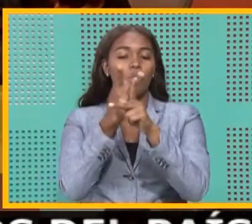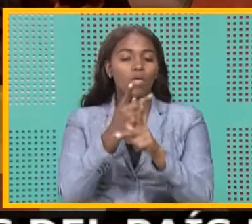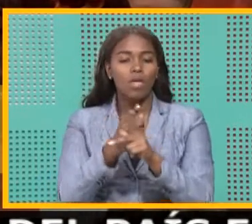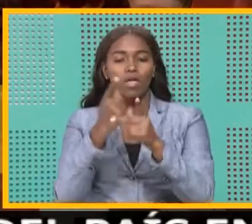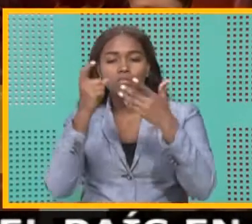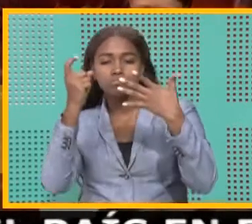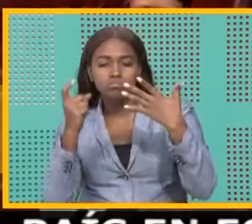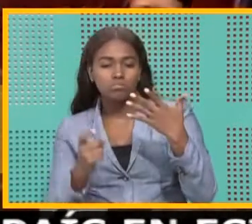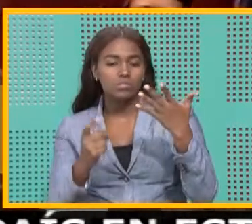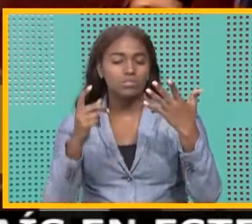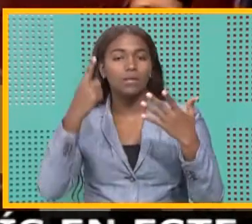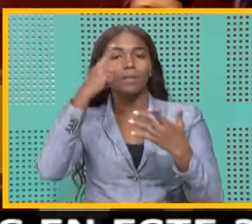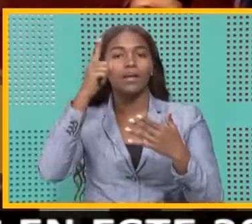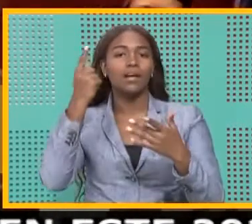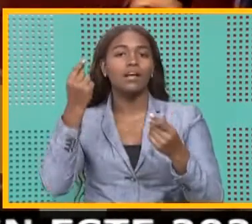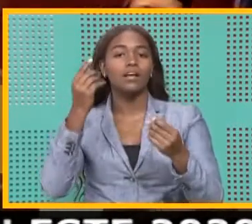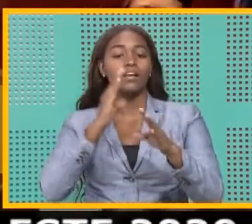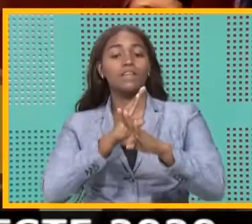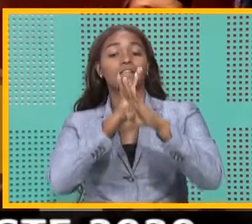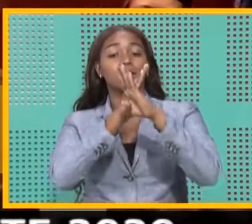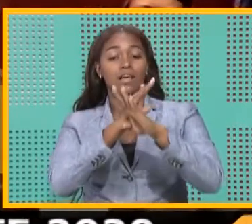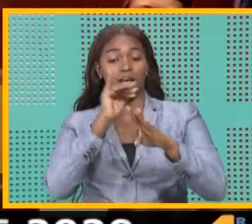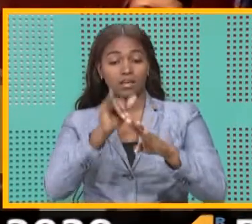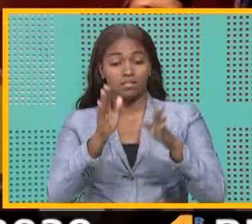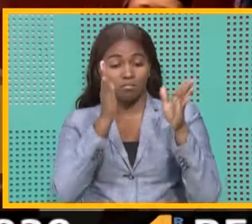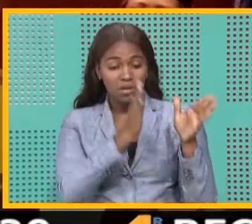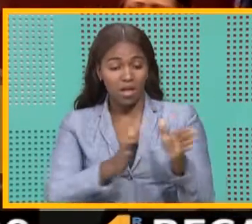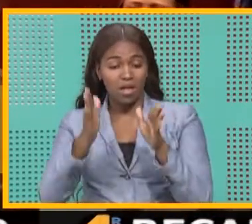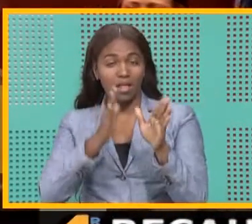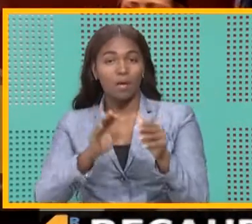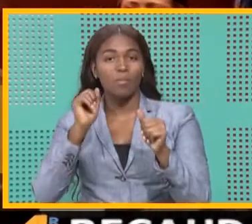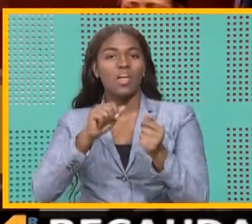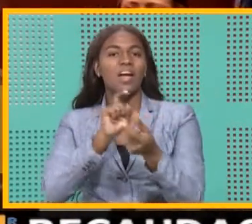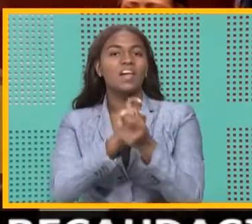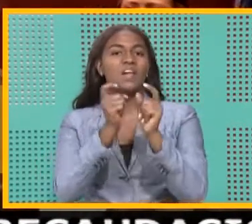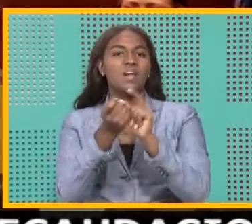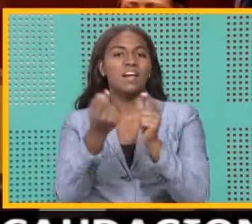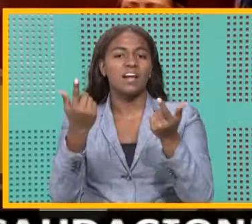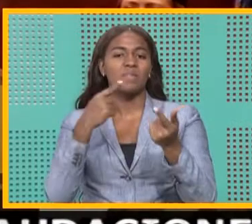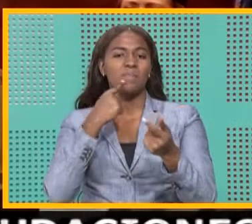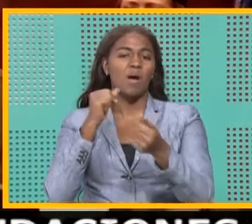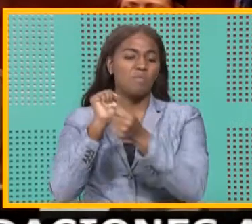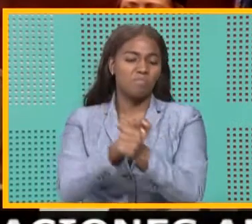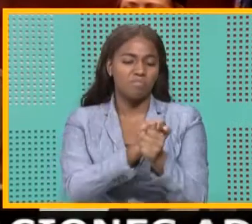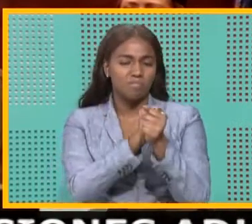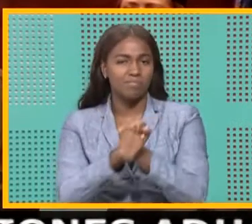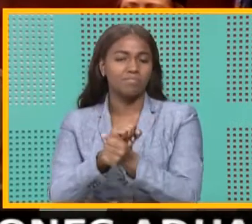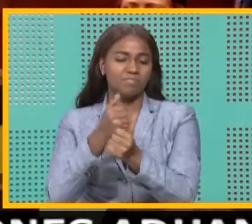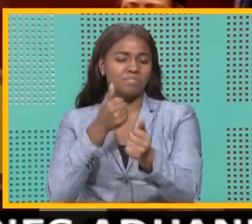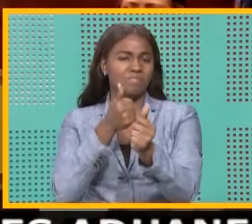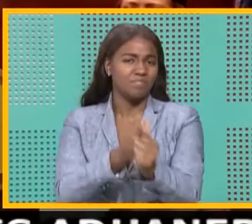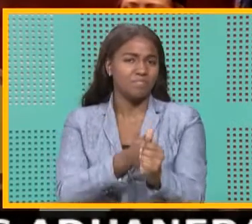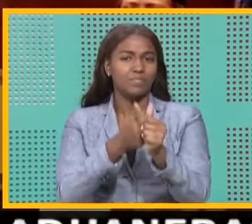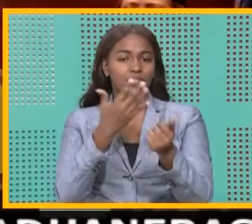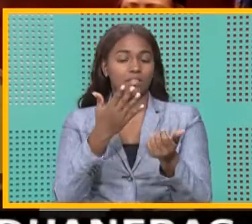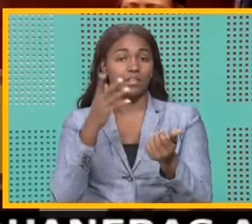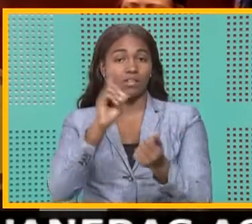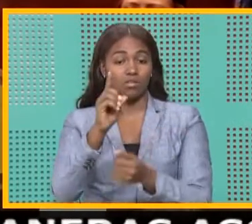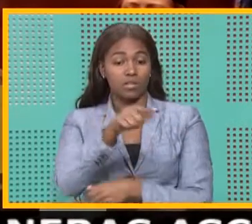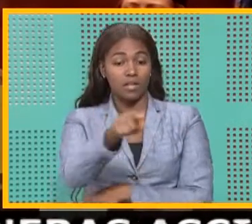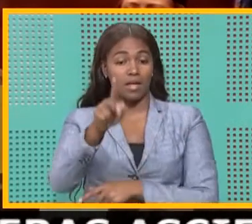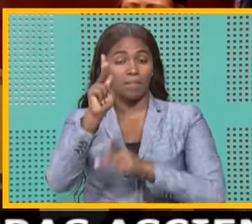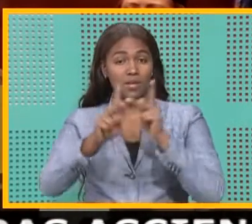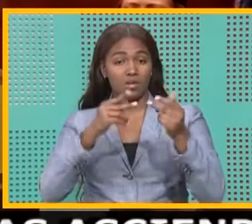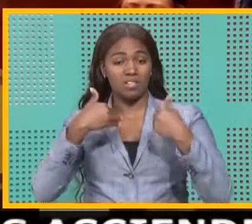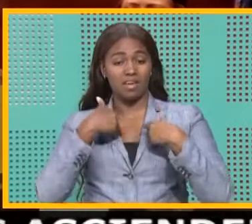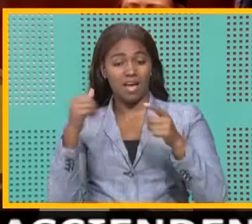necesario para evitar que el procedimiento se convierta en un calvario de revictimización y donde los